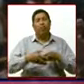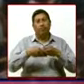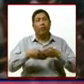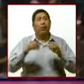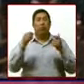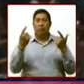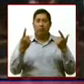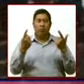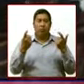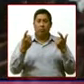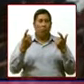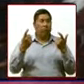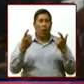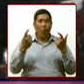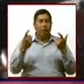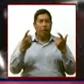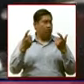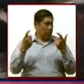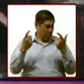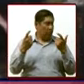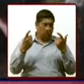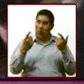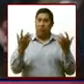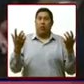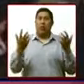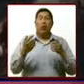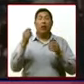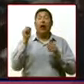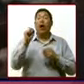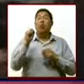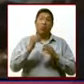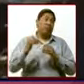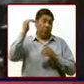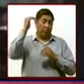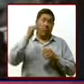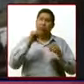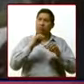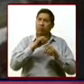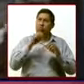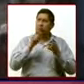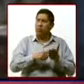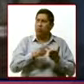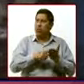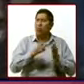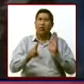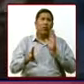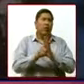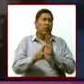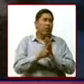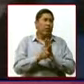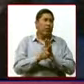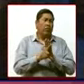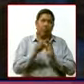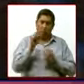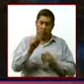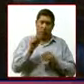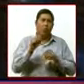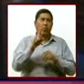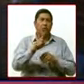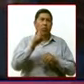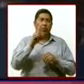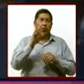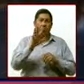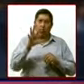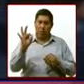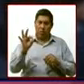paridad y la plurinacionalidad. Habrían puntajes que son superiores a estos, pero por este requisito amparado en la ley que justamente marca la